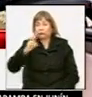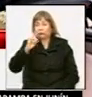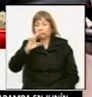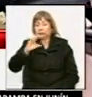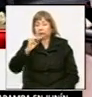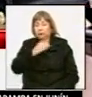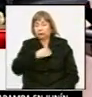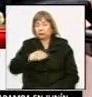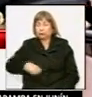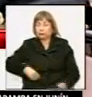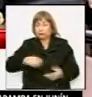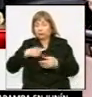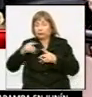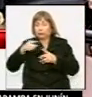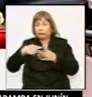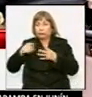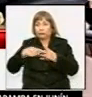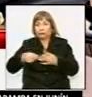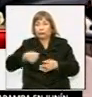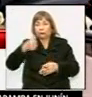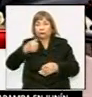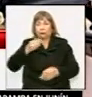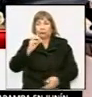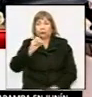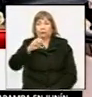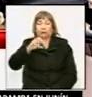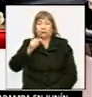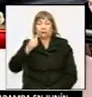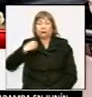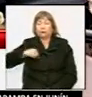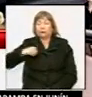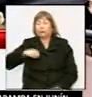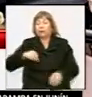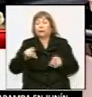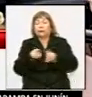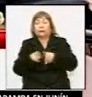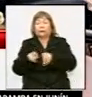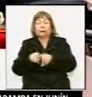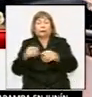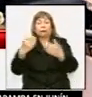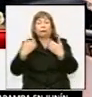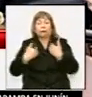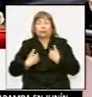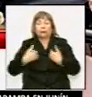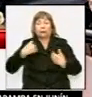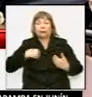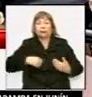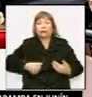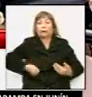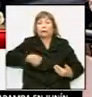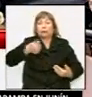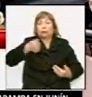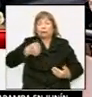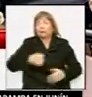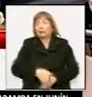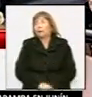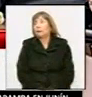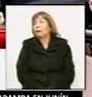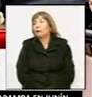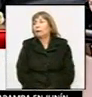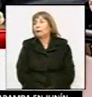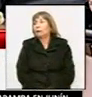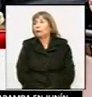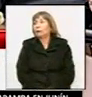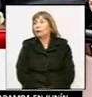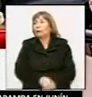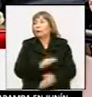funcionarios, diferentes direcciones, diferentes OPDs. En las municipalidades igual. Tenemos el alcalde, el gerente. El gerente es el